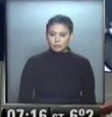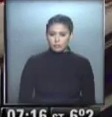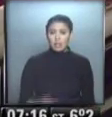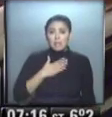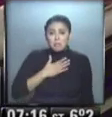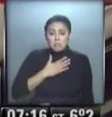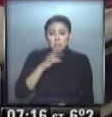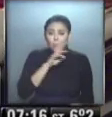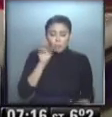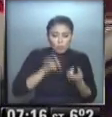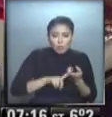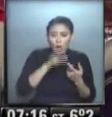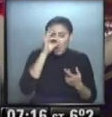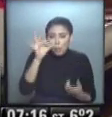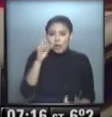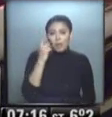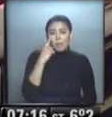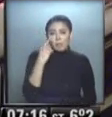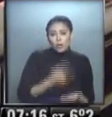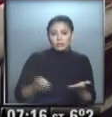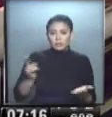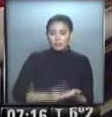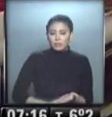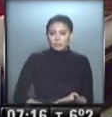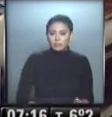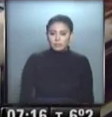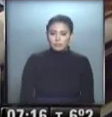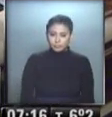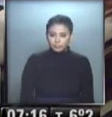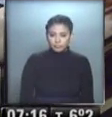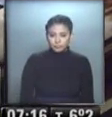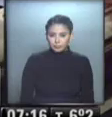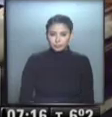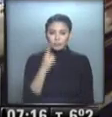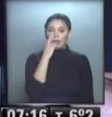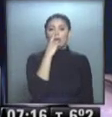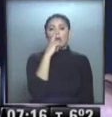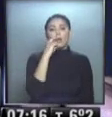Y mi mujer no va a volver nunca más. Dentro de la pena que